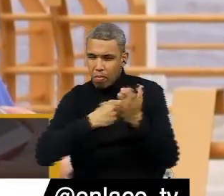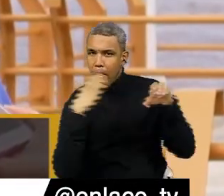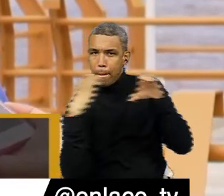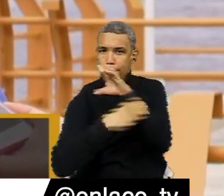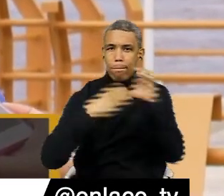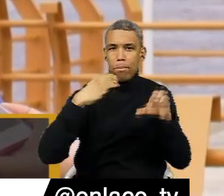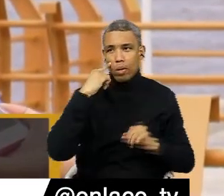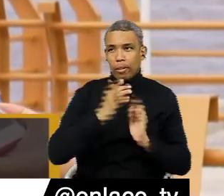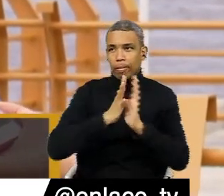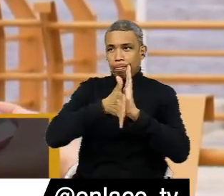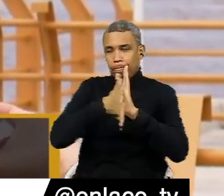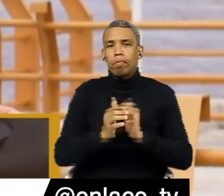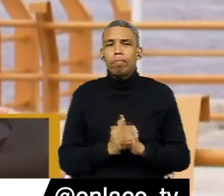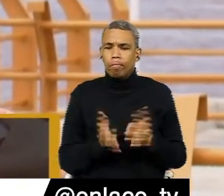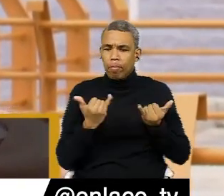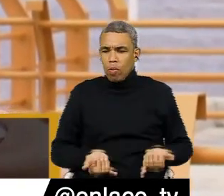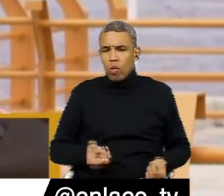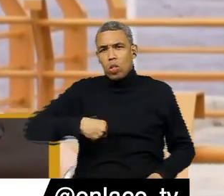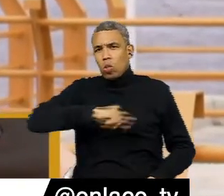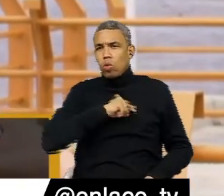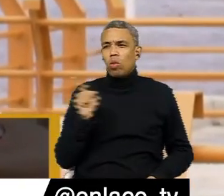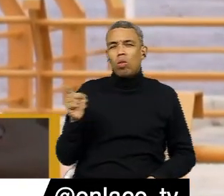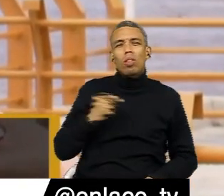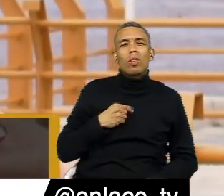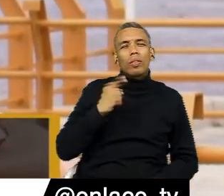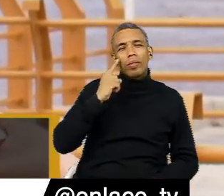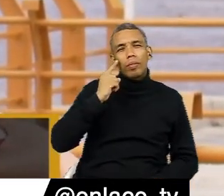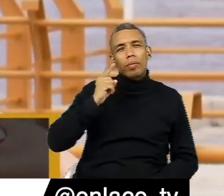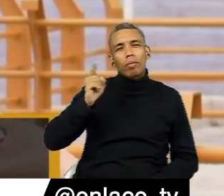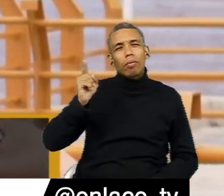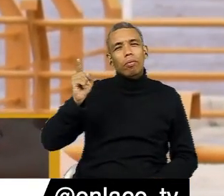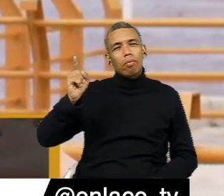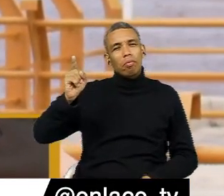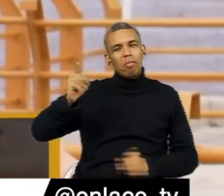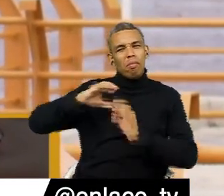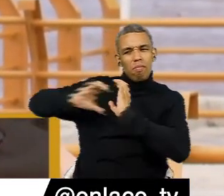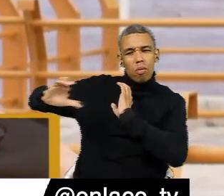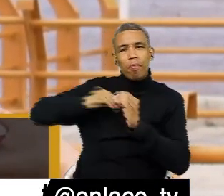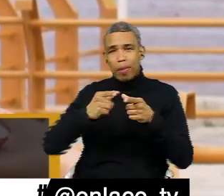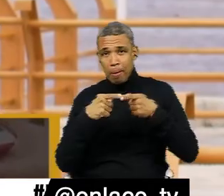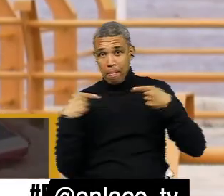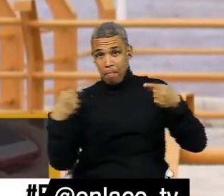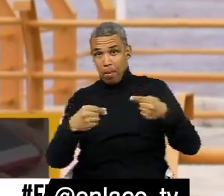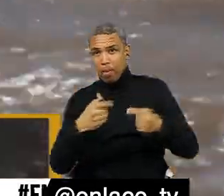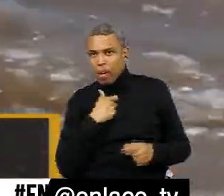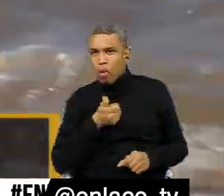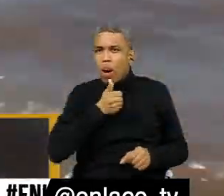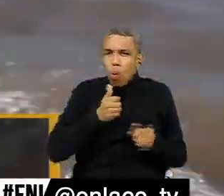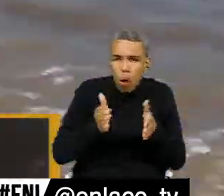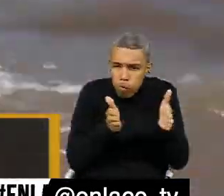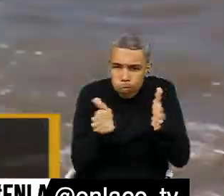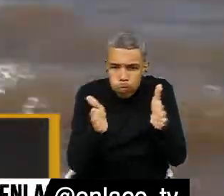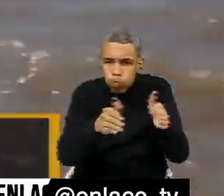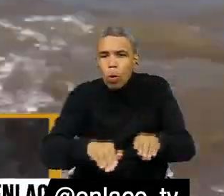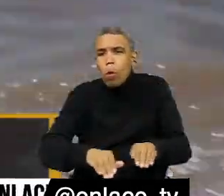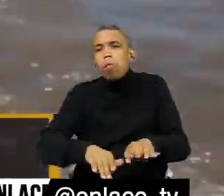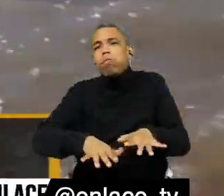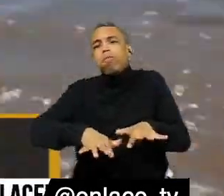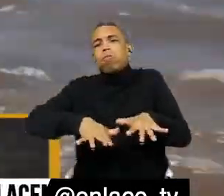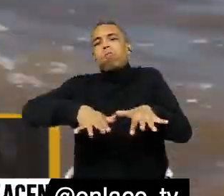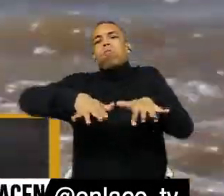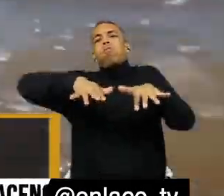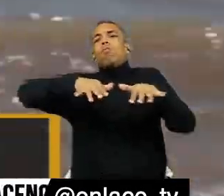proyecto de gestión de inundaciones que estamos desarrollando con JICA hay un componente de entender la mecánica de las inundaciones en el río Magdalena. Para ello pues es